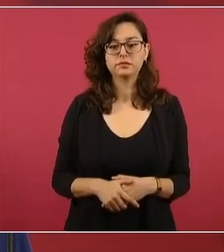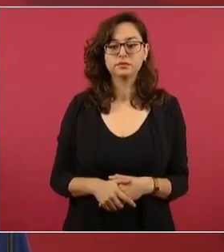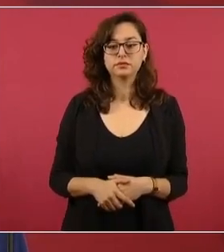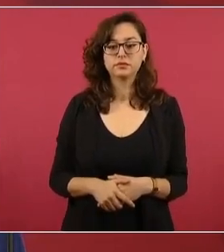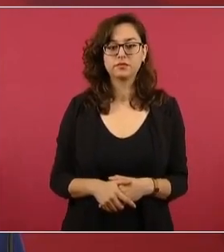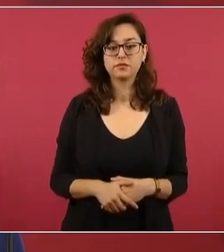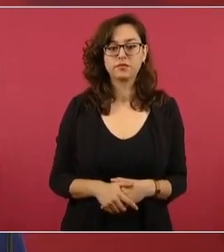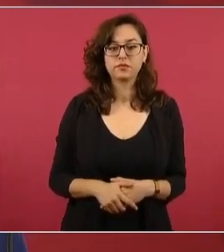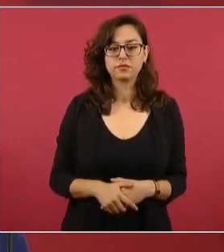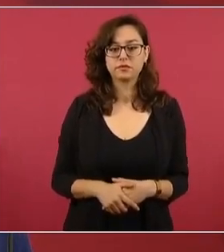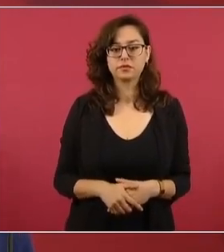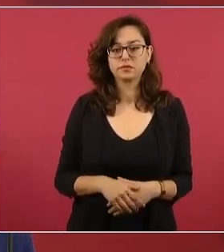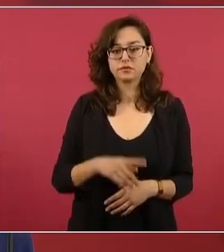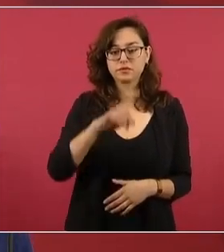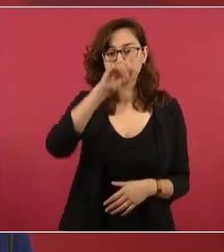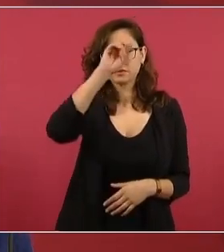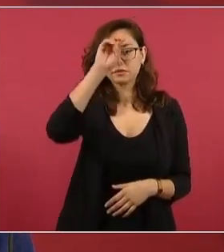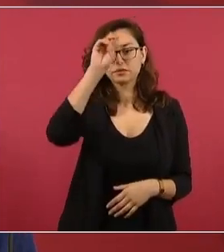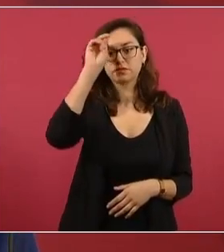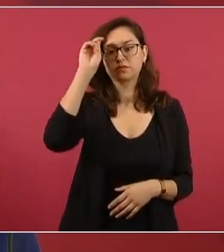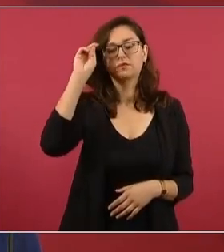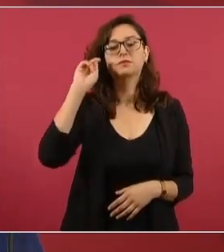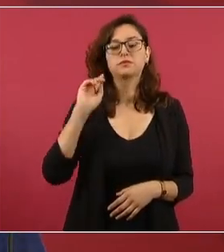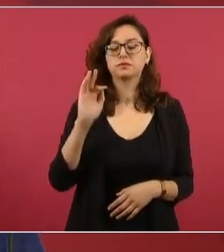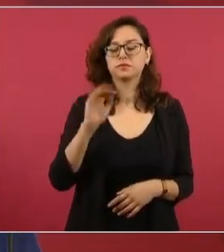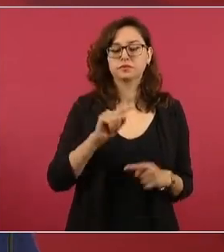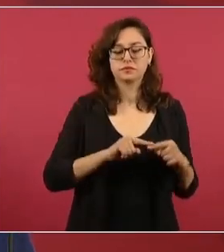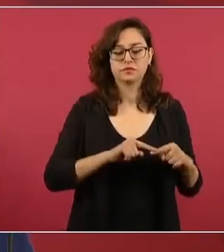En Fortín fue la otra caseta.